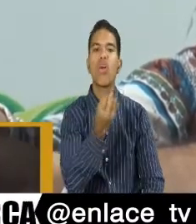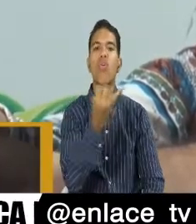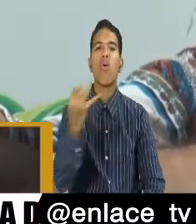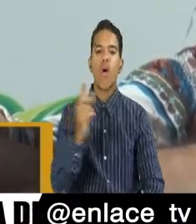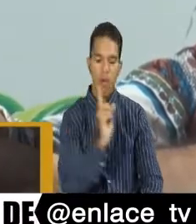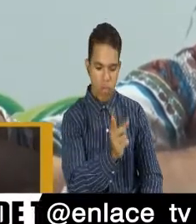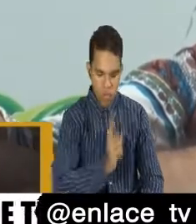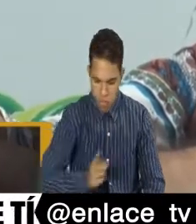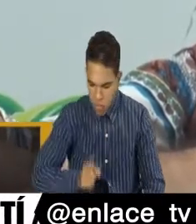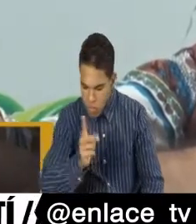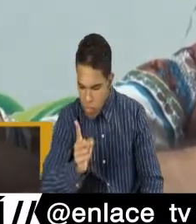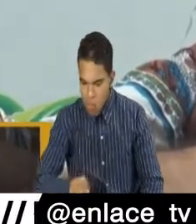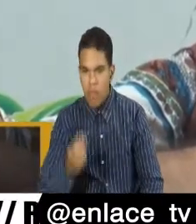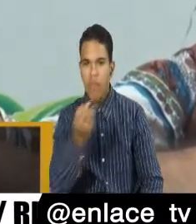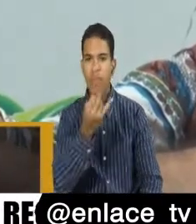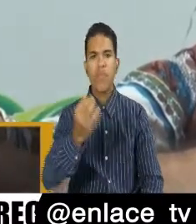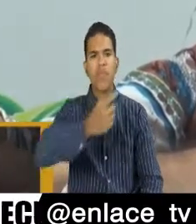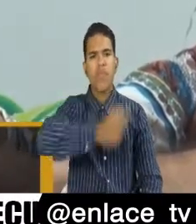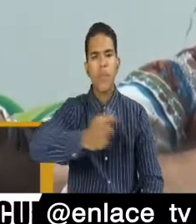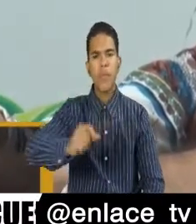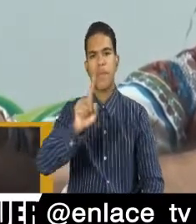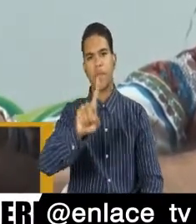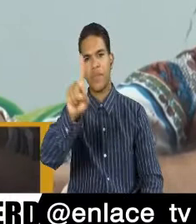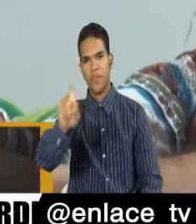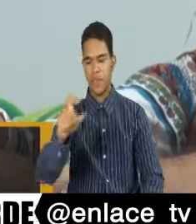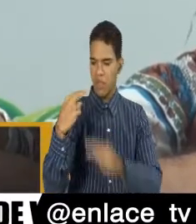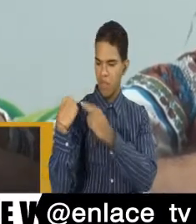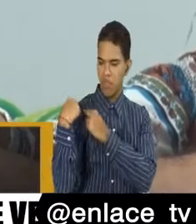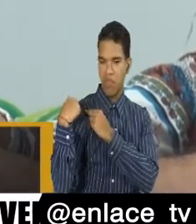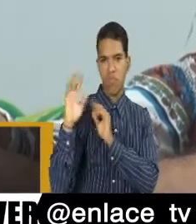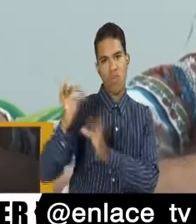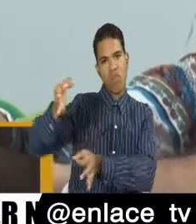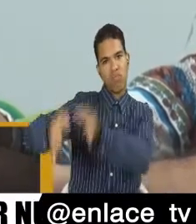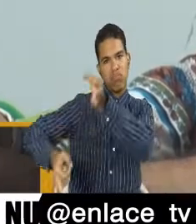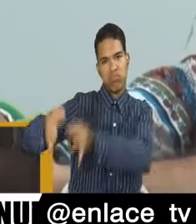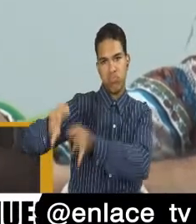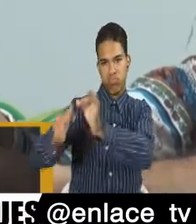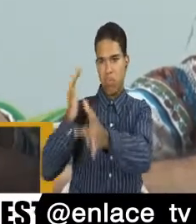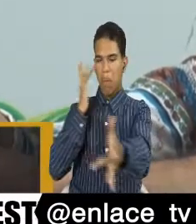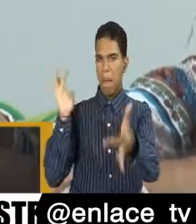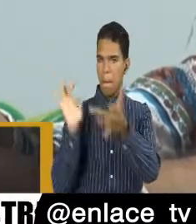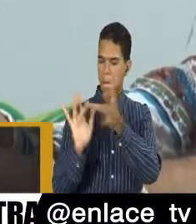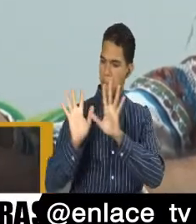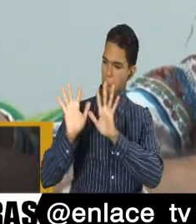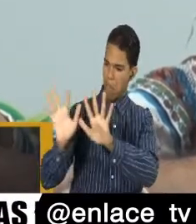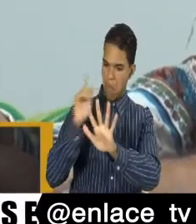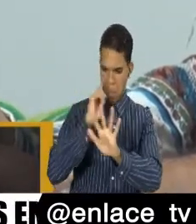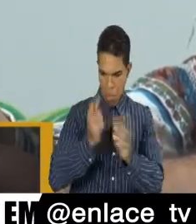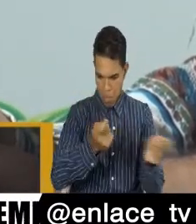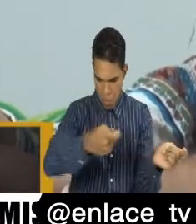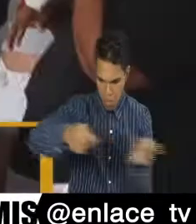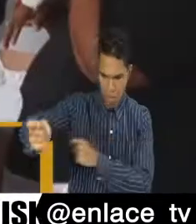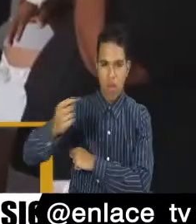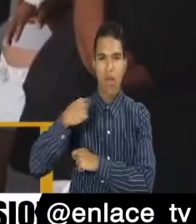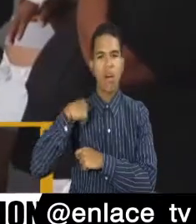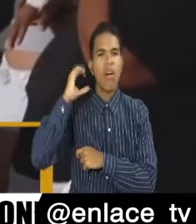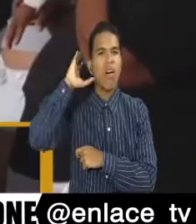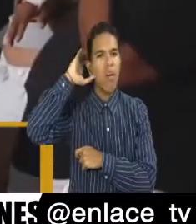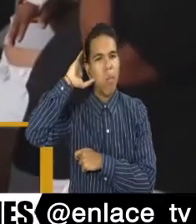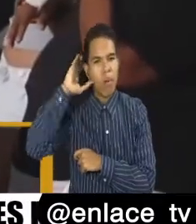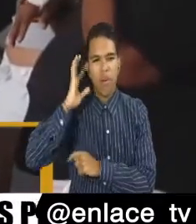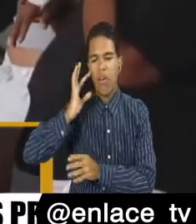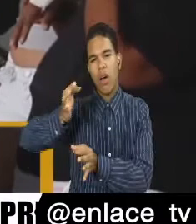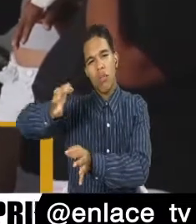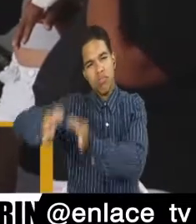fueron dejados a disposición de la autoridad judicial competente. De esto se da como tal en las diferentes audiencias que se han